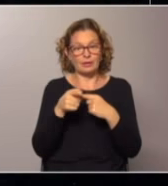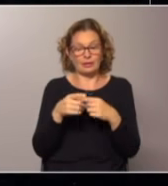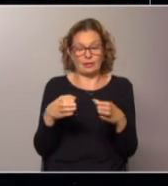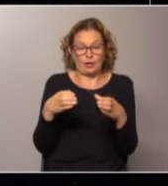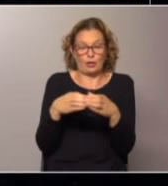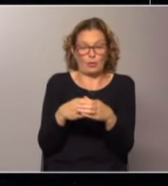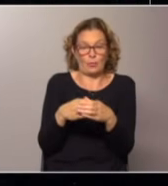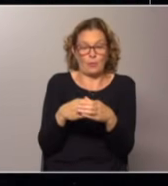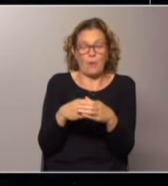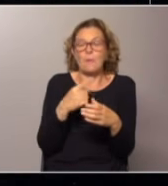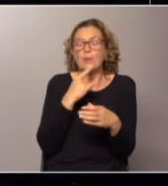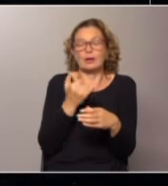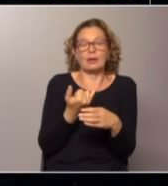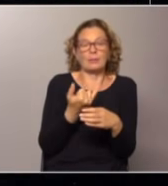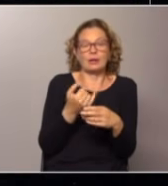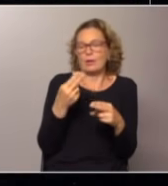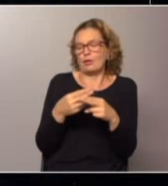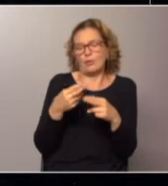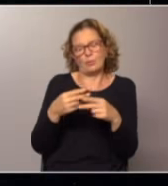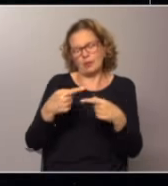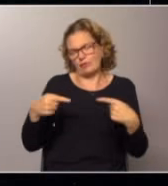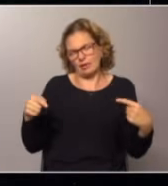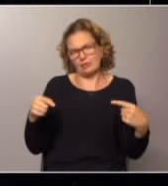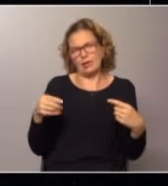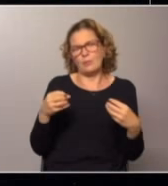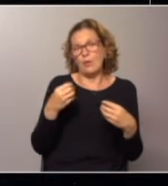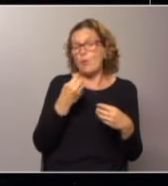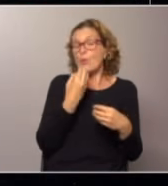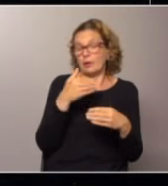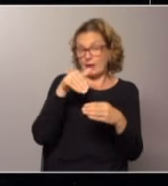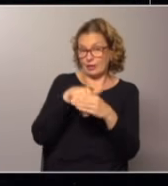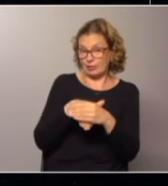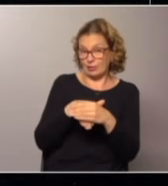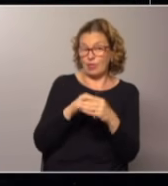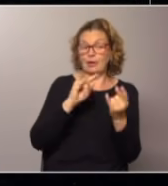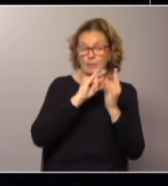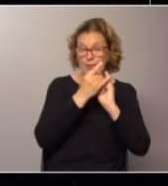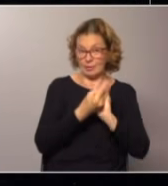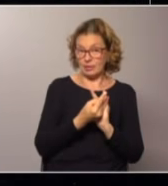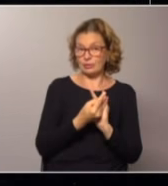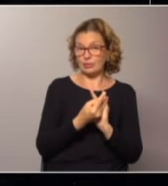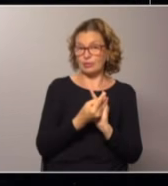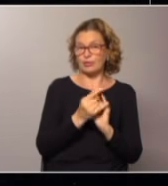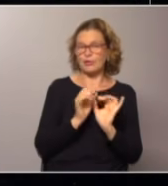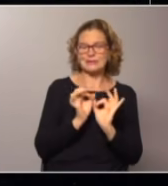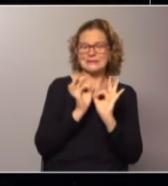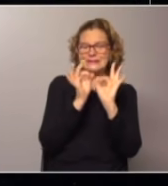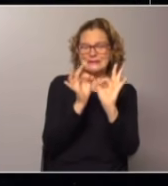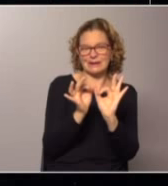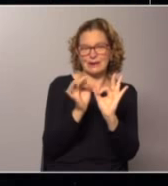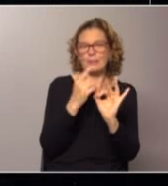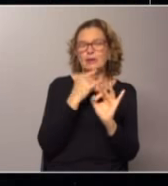sector progresista que tiene varios nombres y que tuvo una muy buena elección en términos parlamentarios sin embargo no logra ser